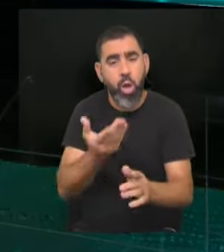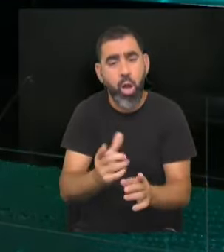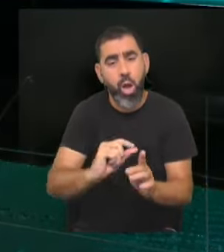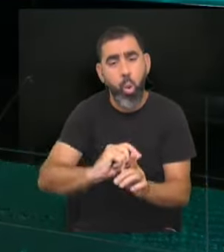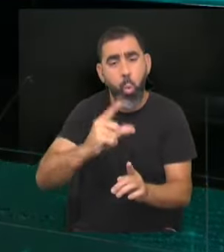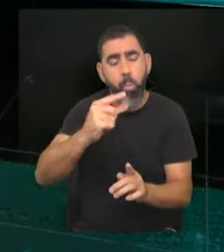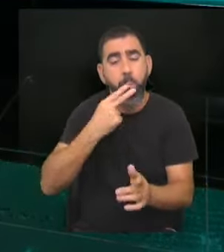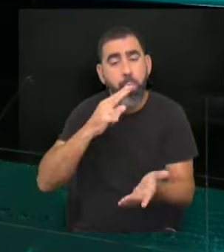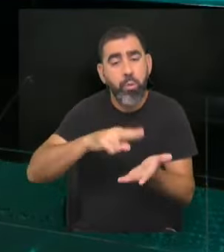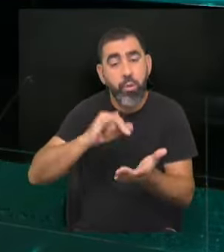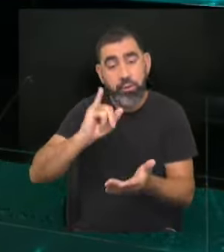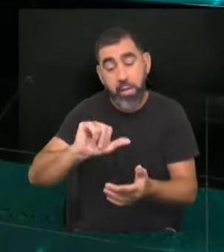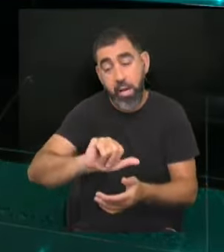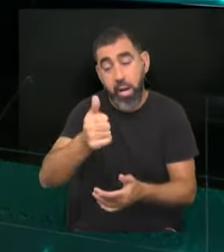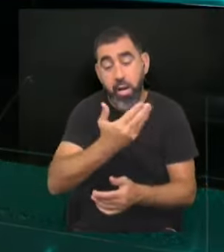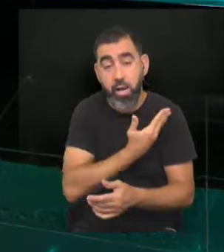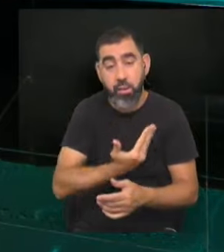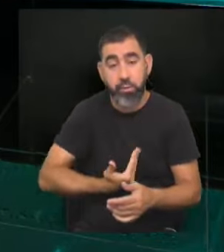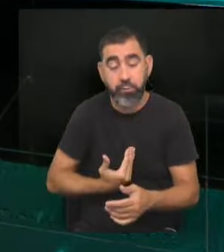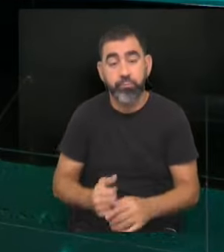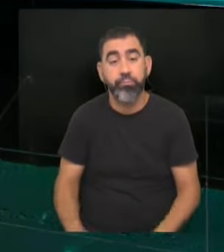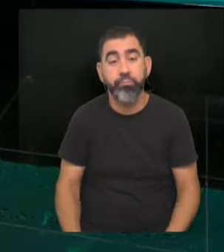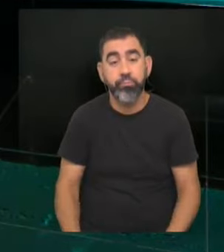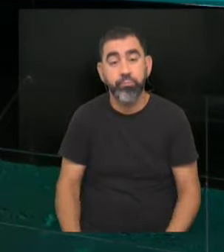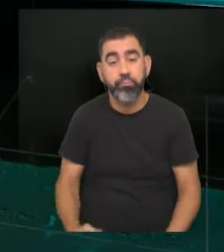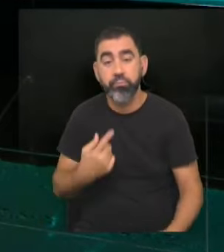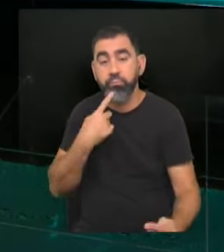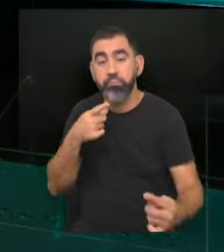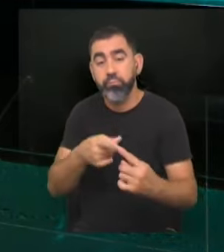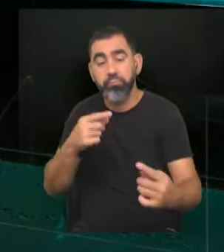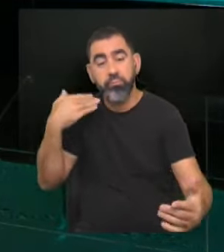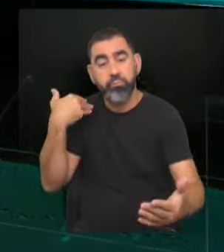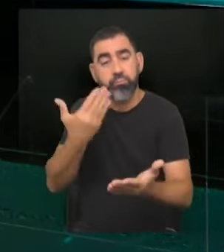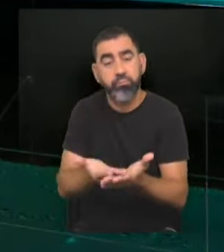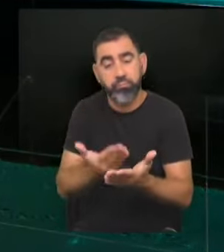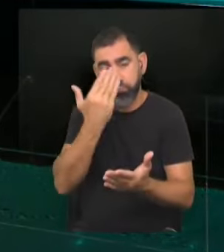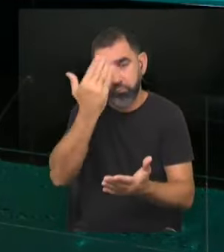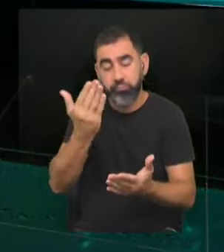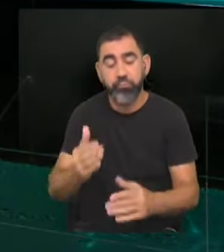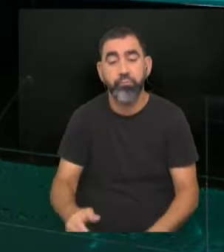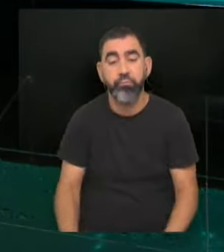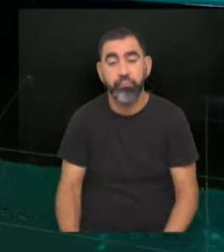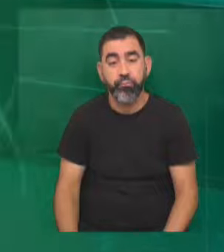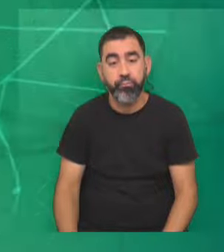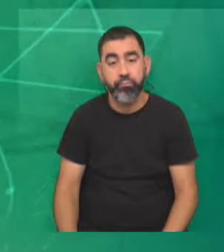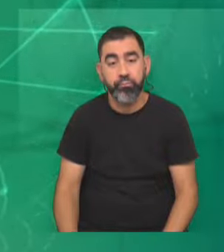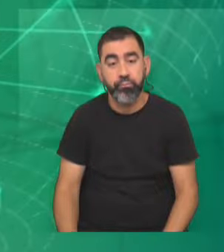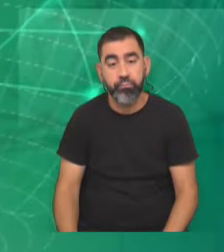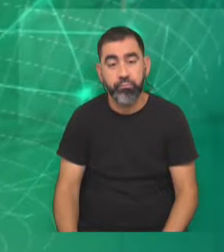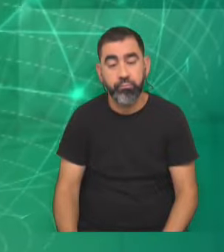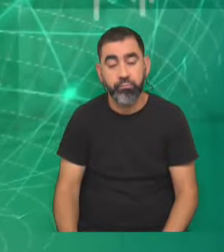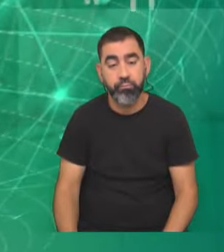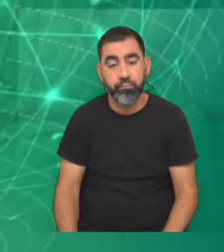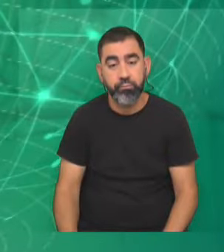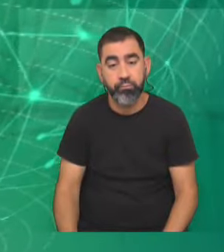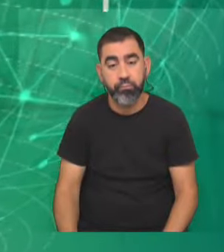impuestos en caso de ser electo presidente en ese marco apuntó contra las propuestas del frente amplio en esta materia